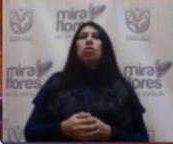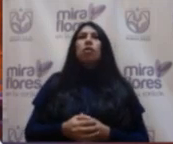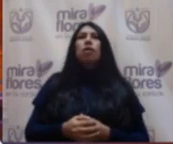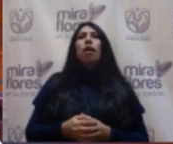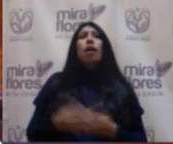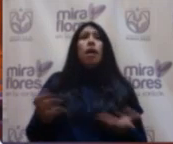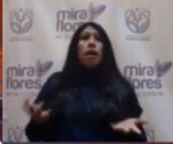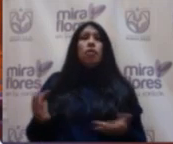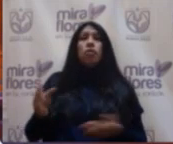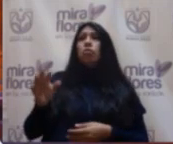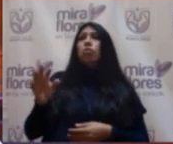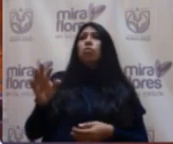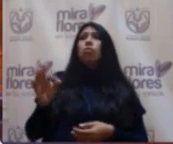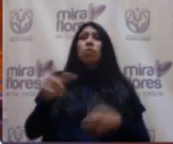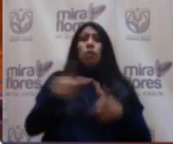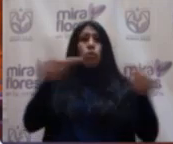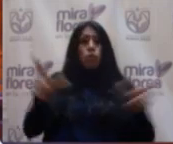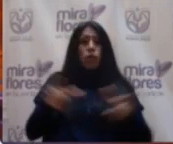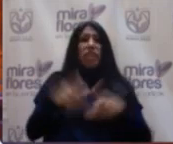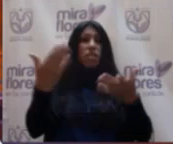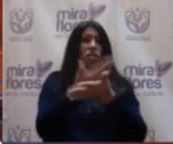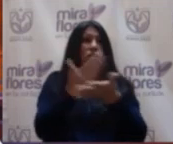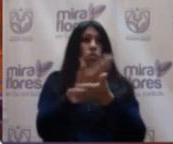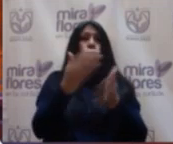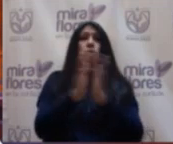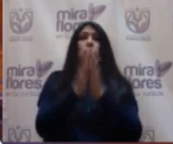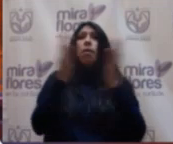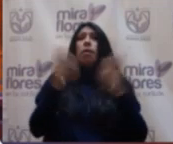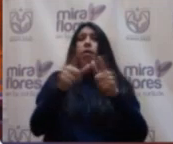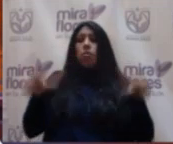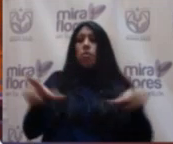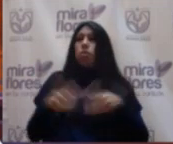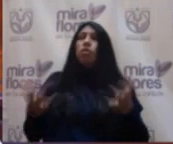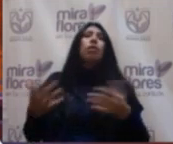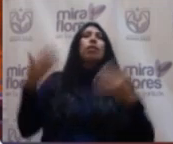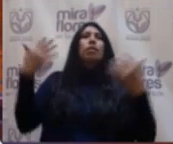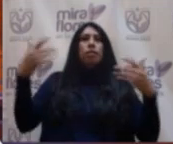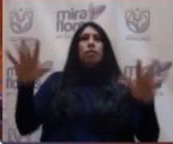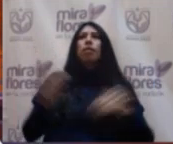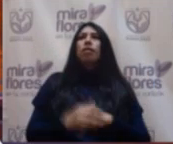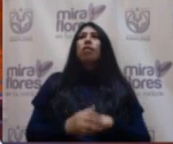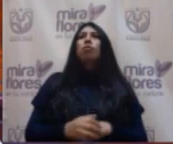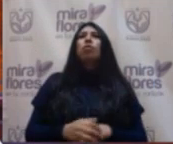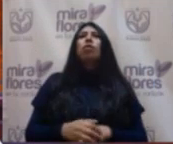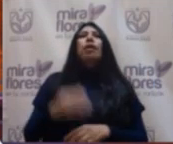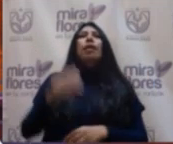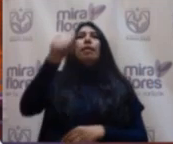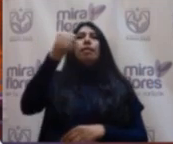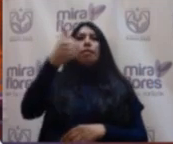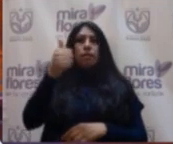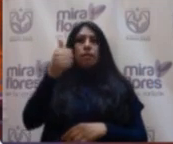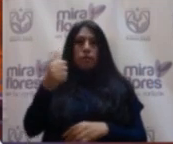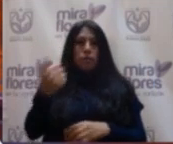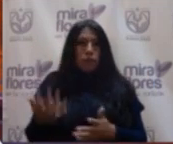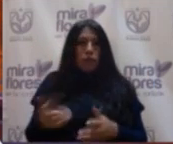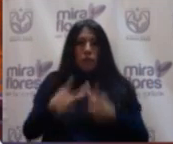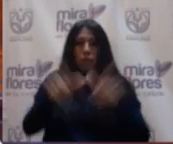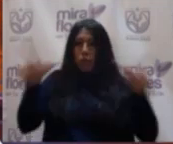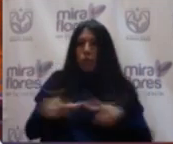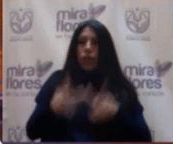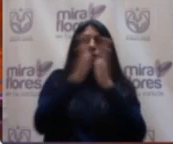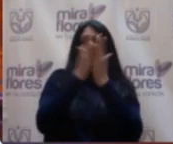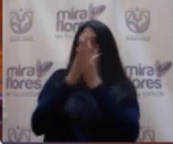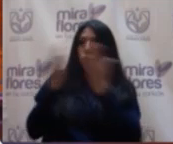nuevas bibliotecas o mejores bibliotecas, hemos ya llegado a la décima biblioteca. Entonces estamos en una cruzada